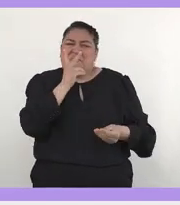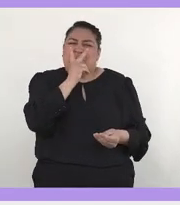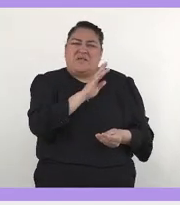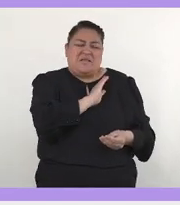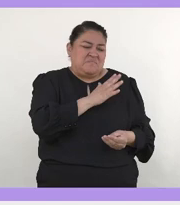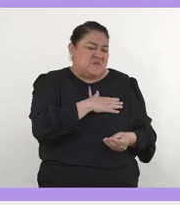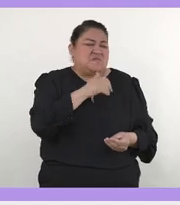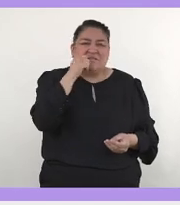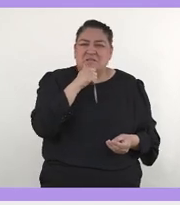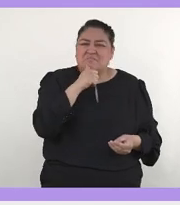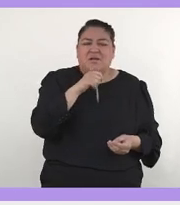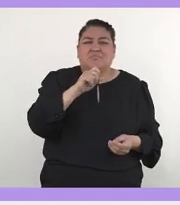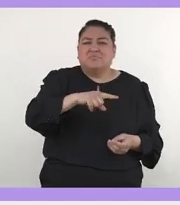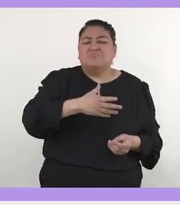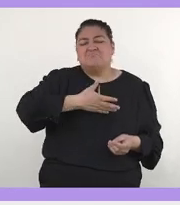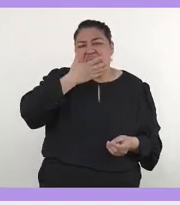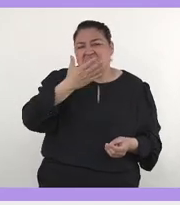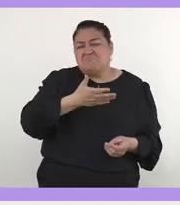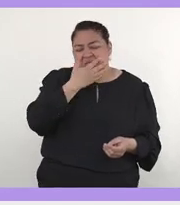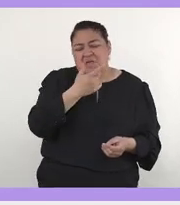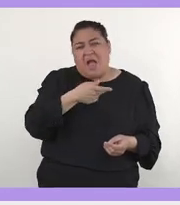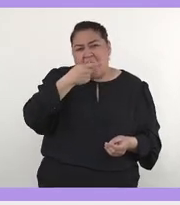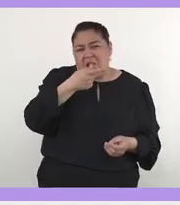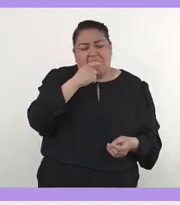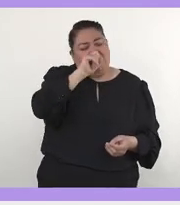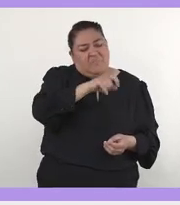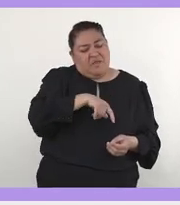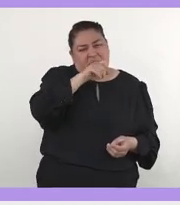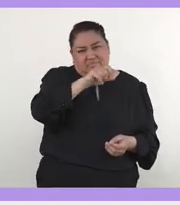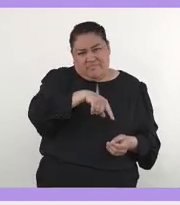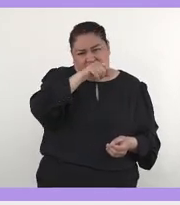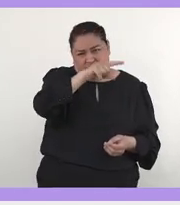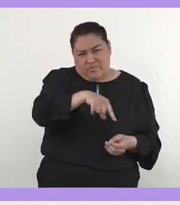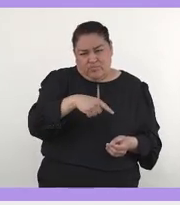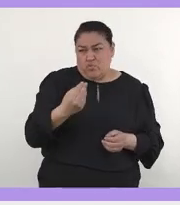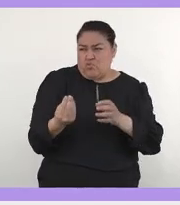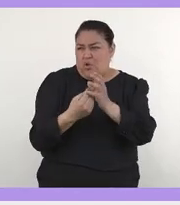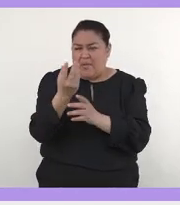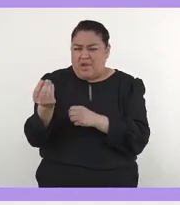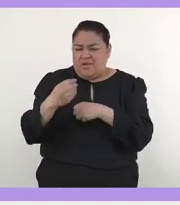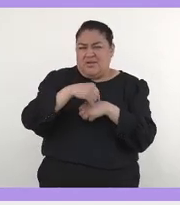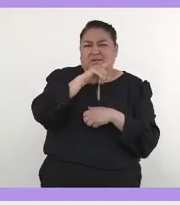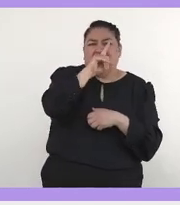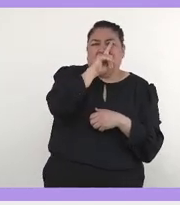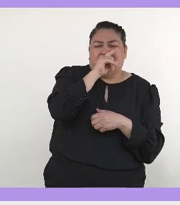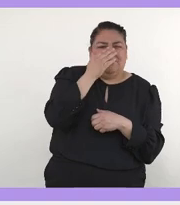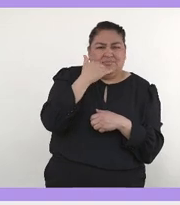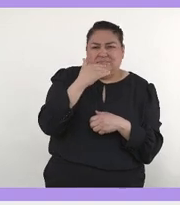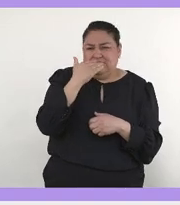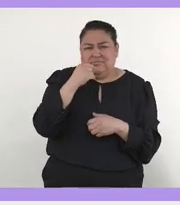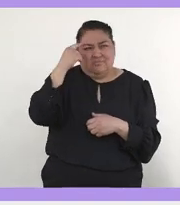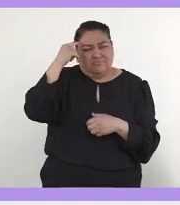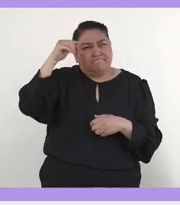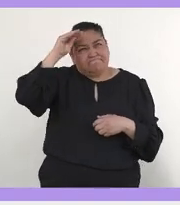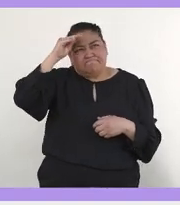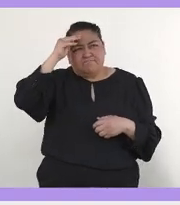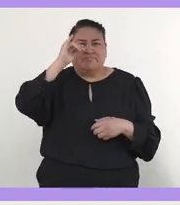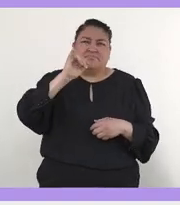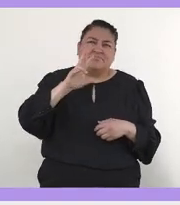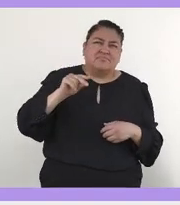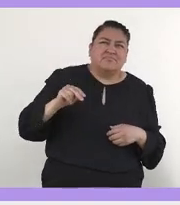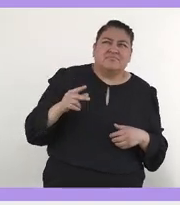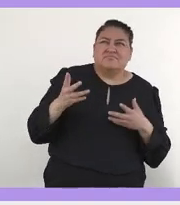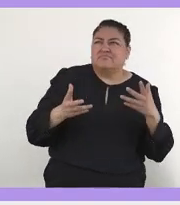con lo que nos han dicho que es siempre Porque es más fácil porque no nos cuestionamos porque no necesitamos pensar si hay